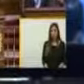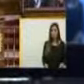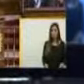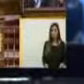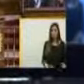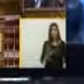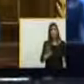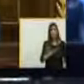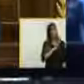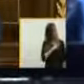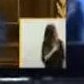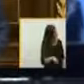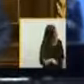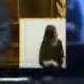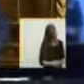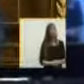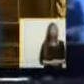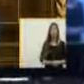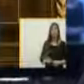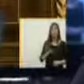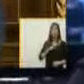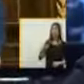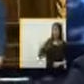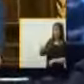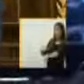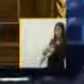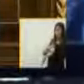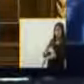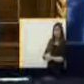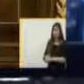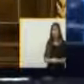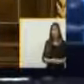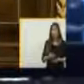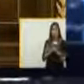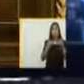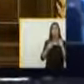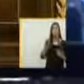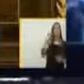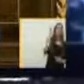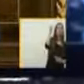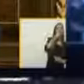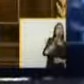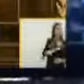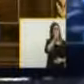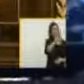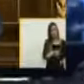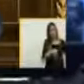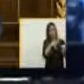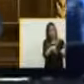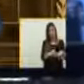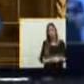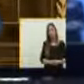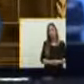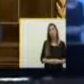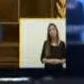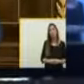disparatado. Cuando insiste con un lenguaje buenista que a mí me resulta absolutamente molesto, Rivera en eso, es que desconoce la